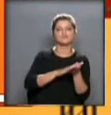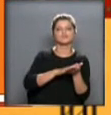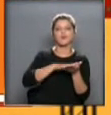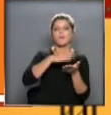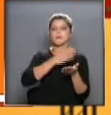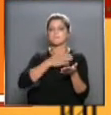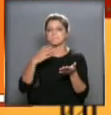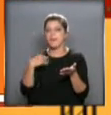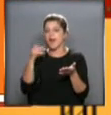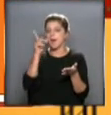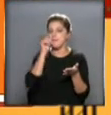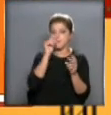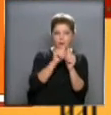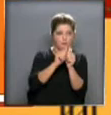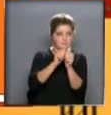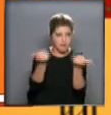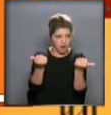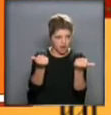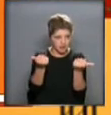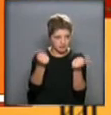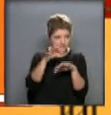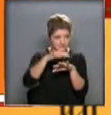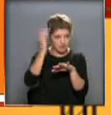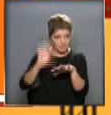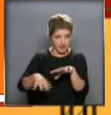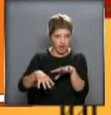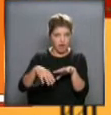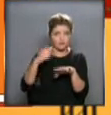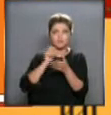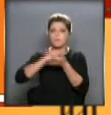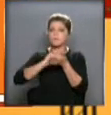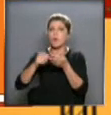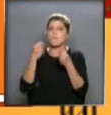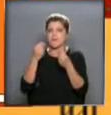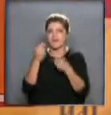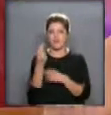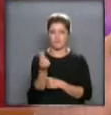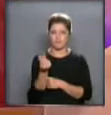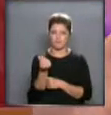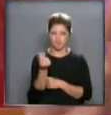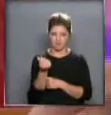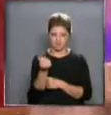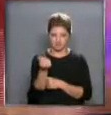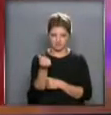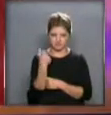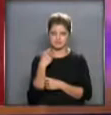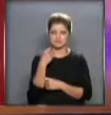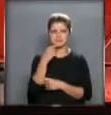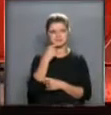entre éste justamente santiago bal y carmen dijo que lo hace por plata que cuando no era así